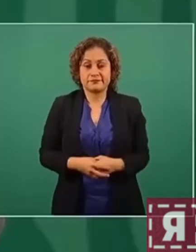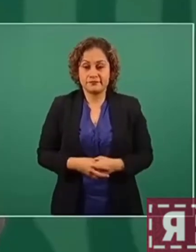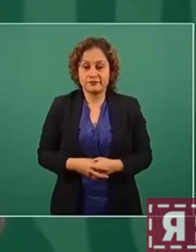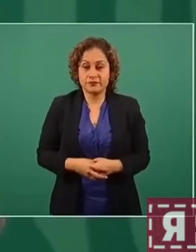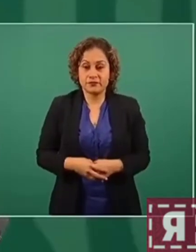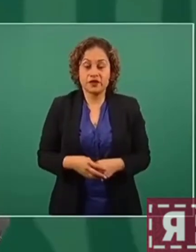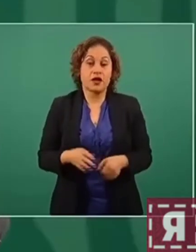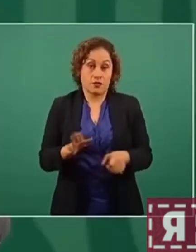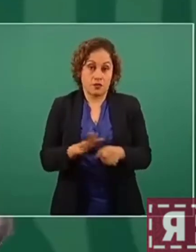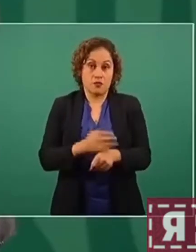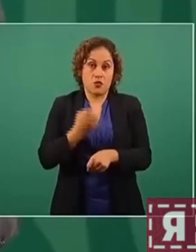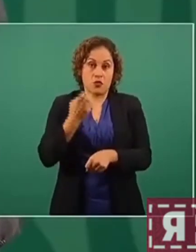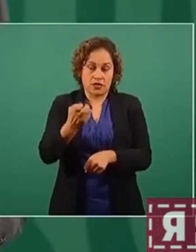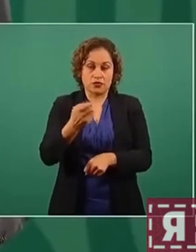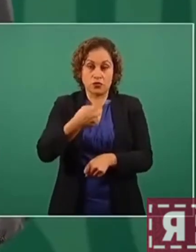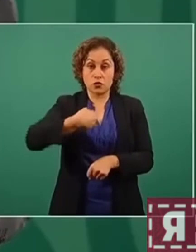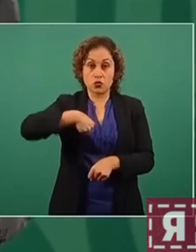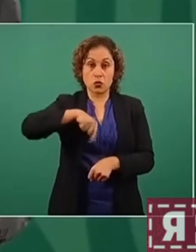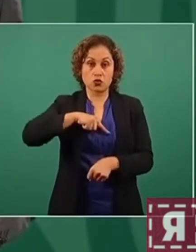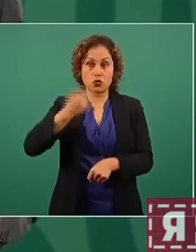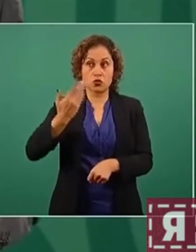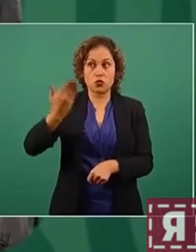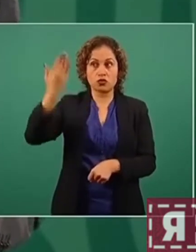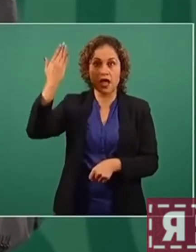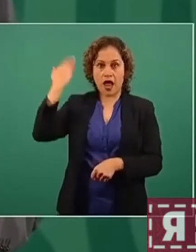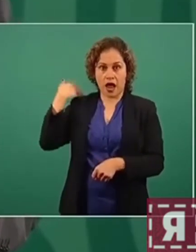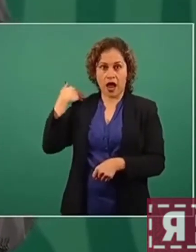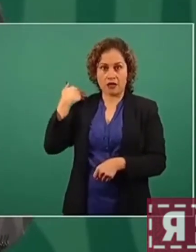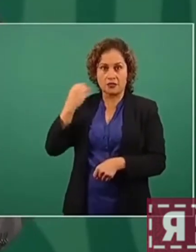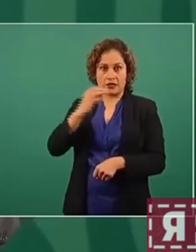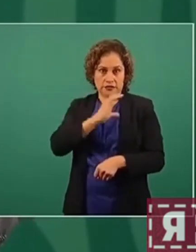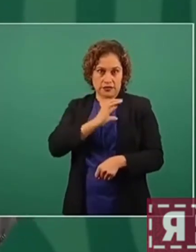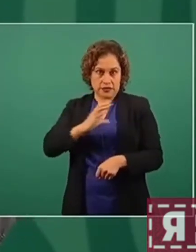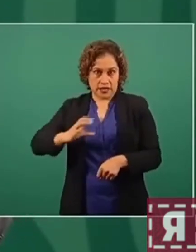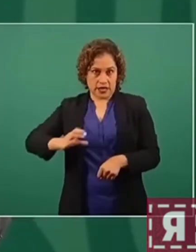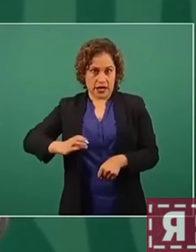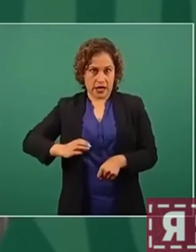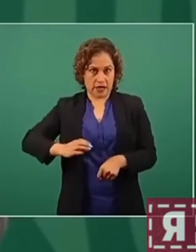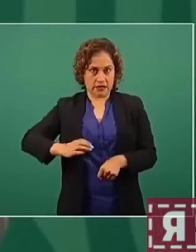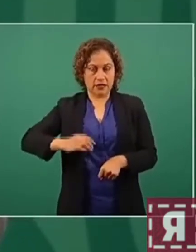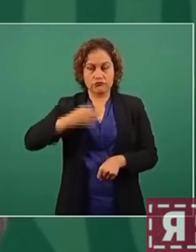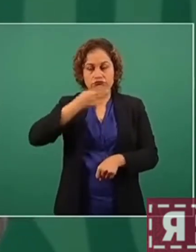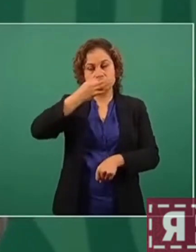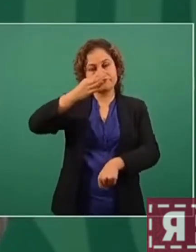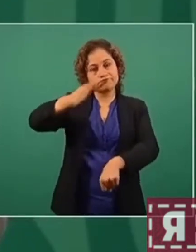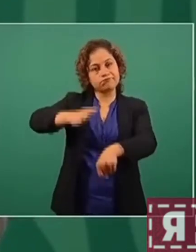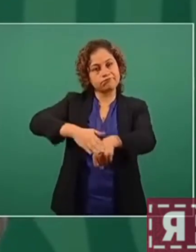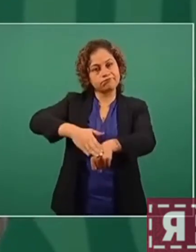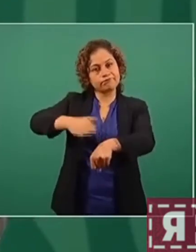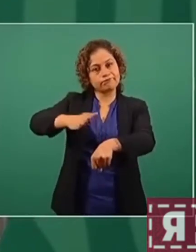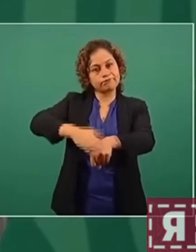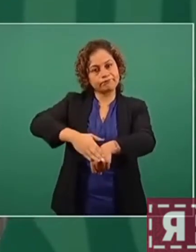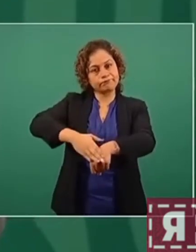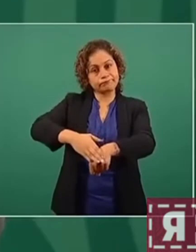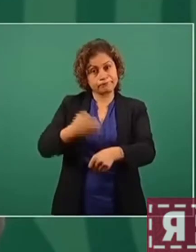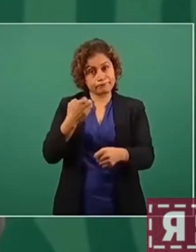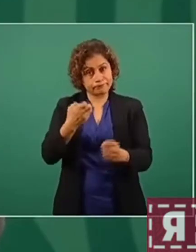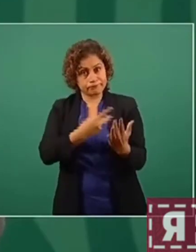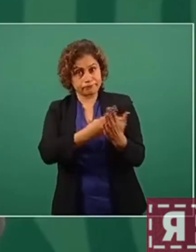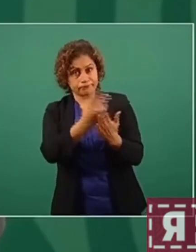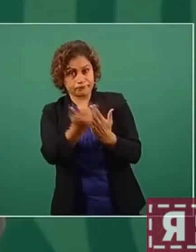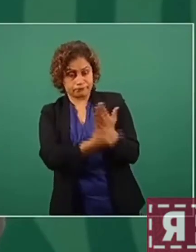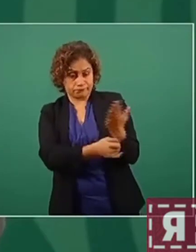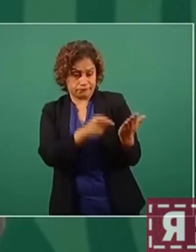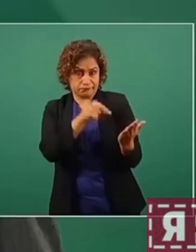desde la campaña dijimos que ese proyecto no era conveniente,